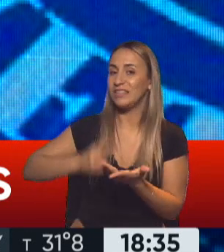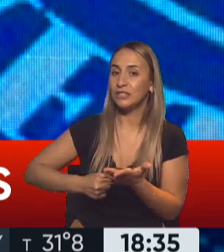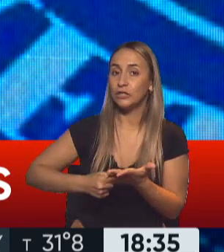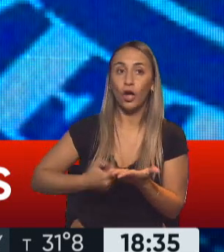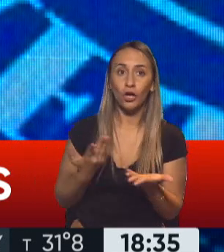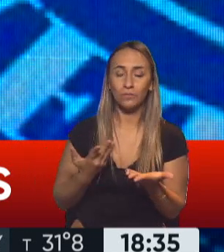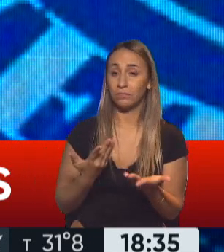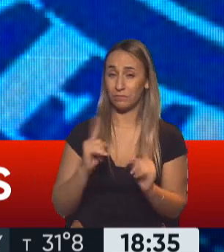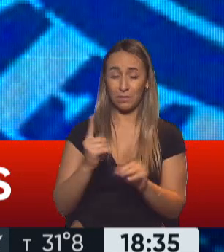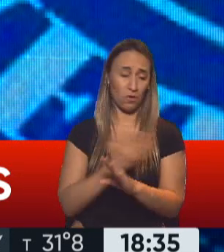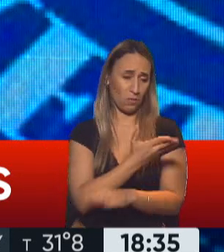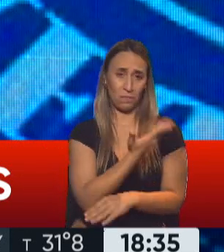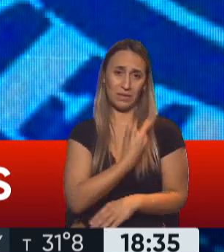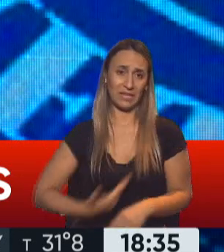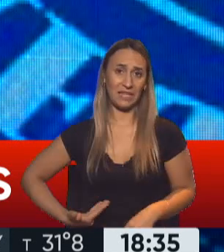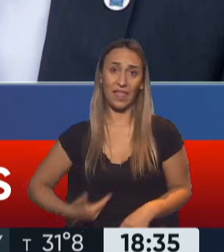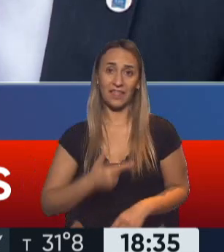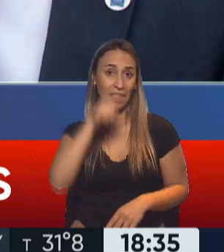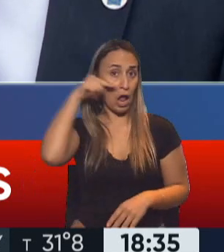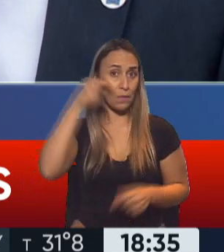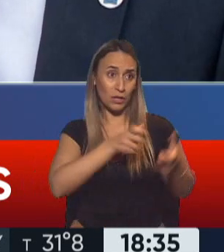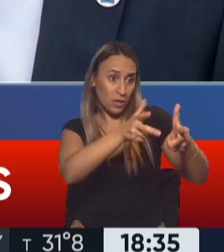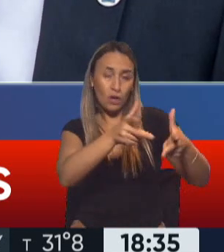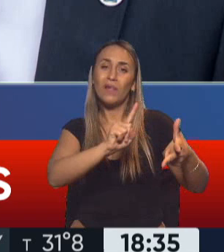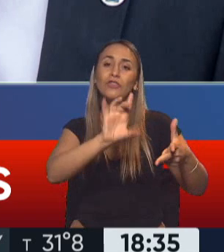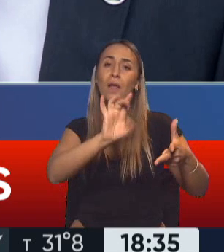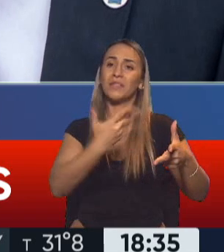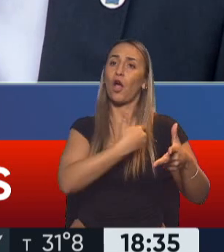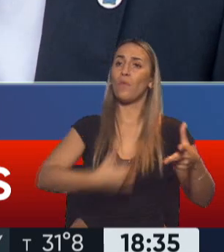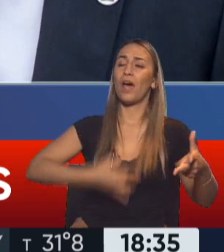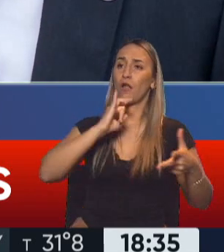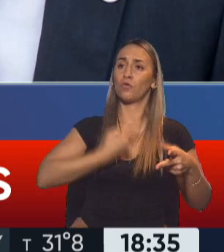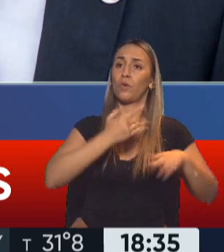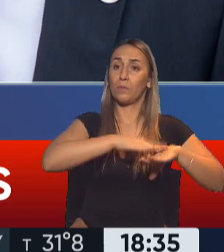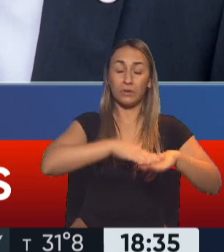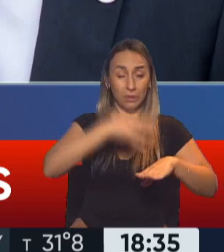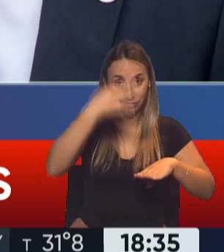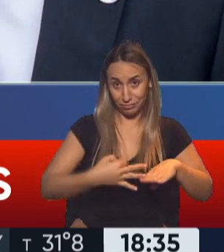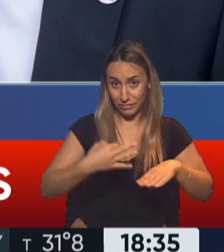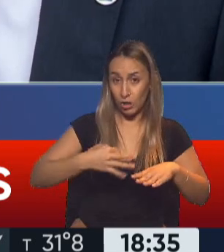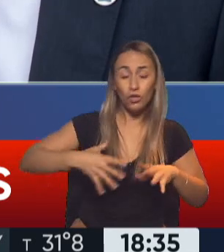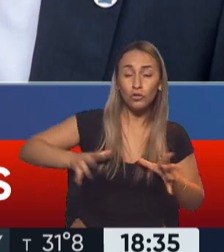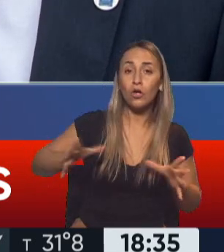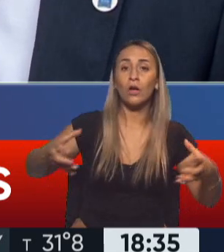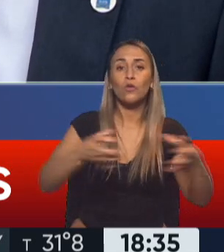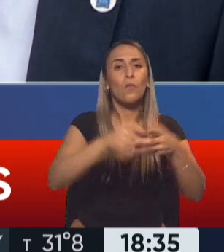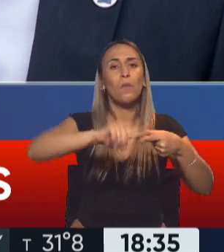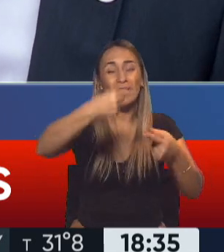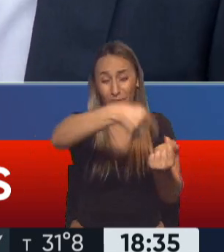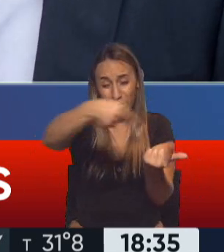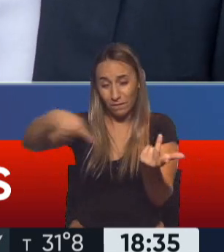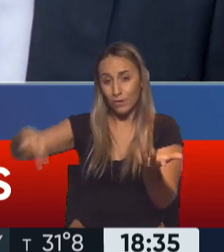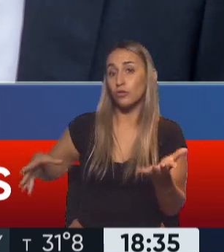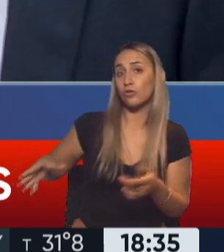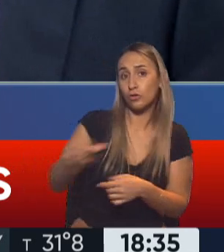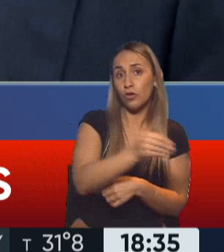se limitan solo a la responsabilidad del gobierno, sino que tiene que haber una responsabilidad de todas las fuerzas políticas, incluida